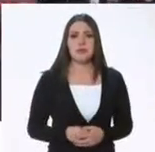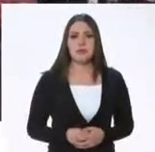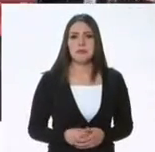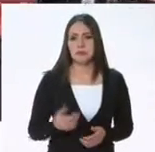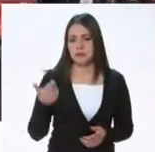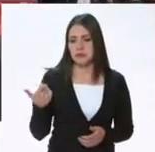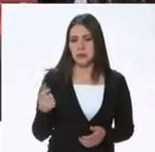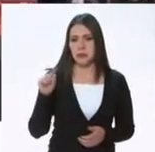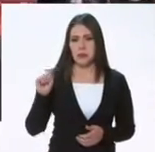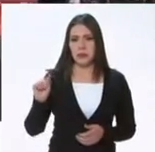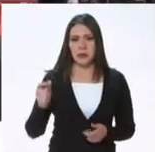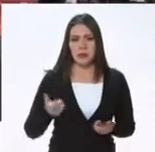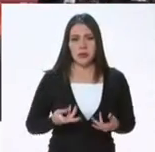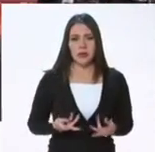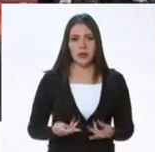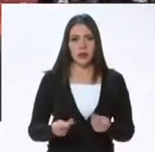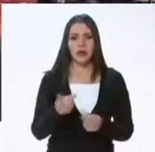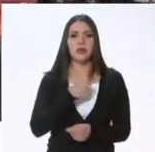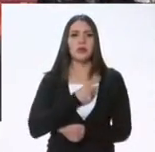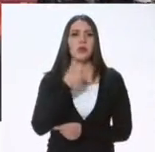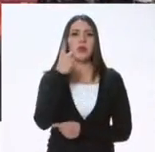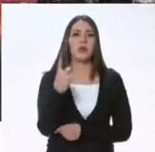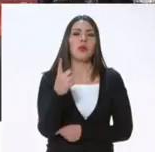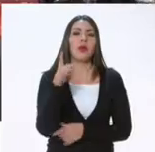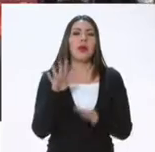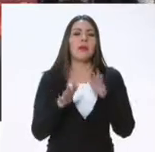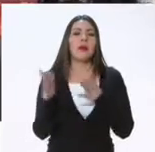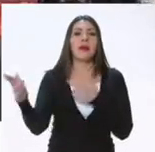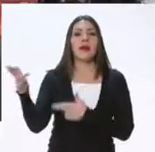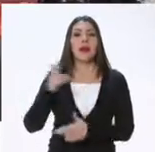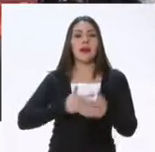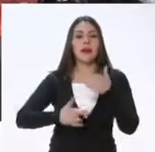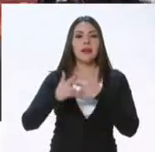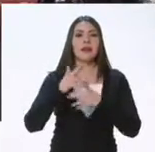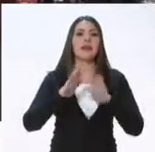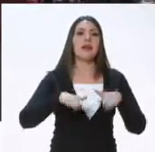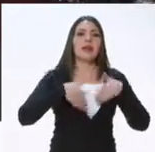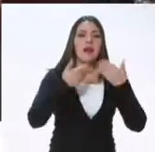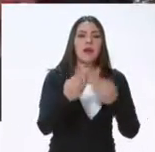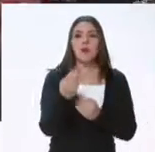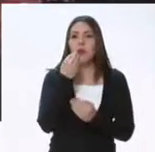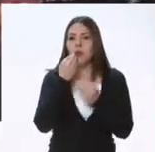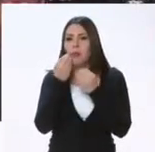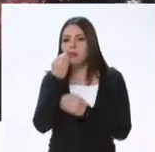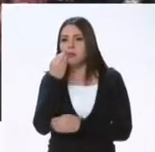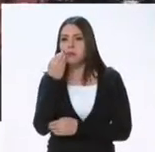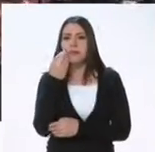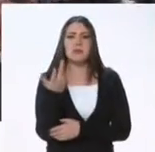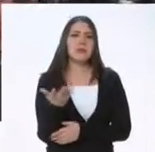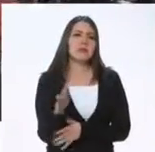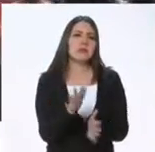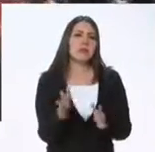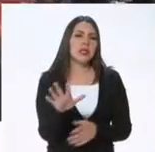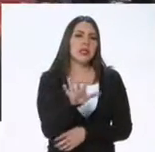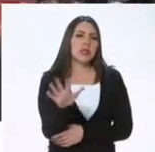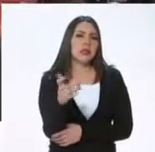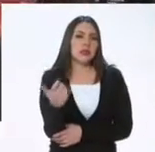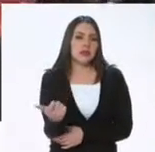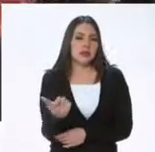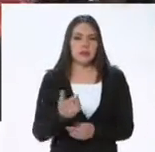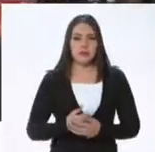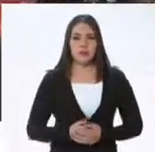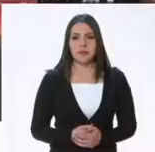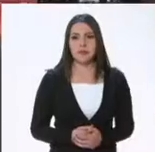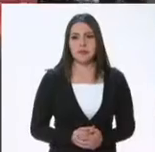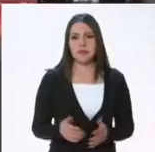gastamos, nada más es por ejemplo, el regreso, en llegar y comer algo por ahí, unos 500 pesos